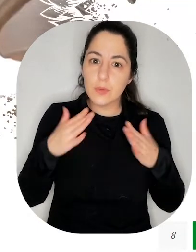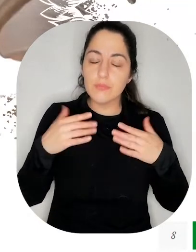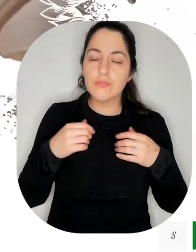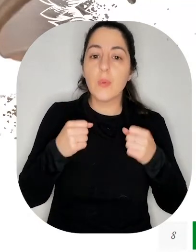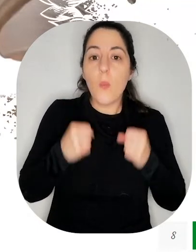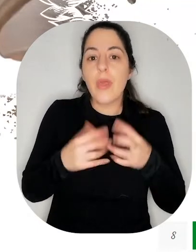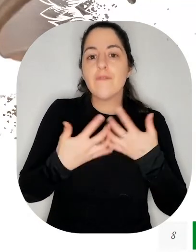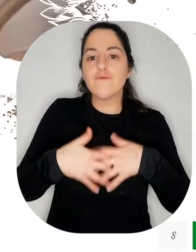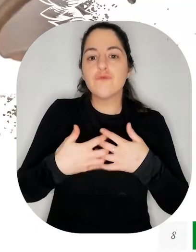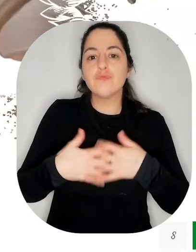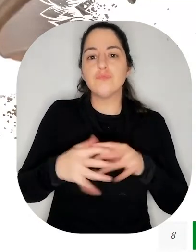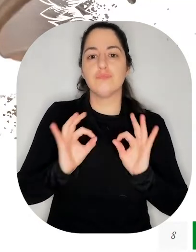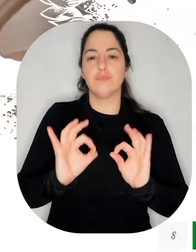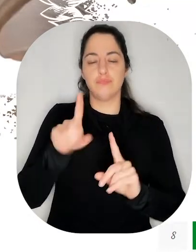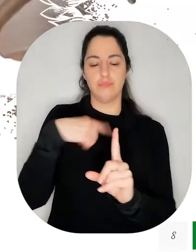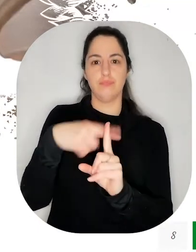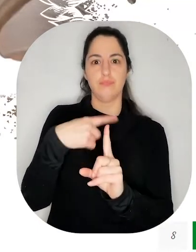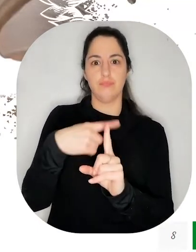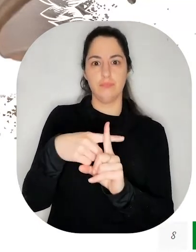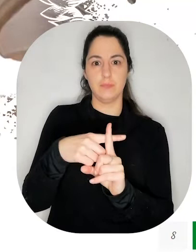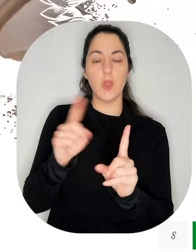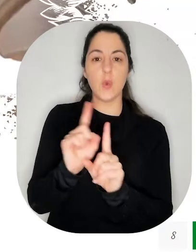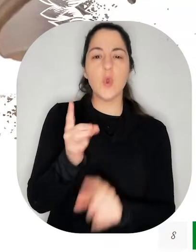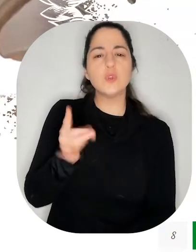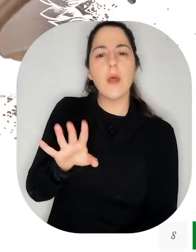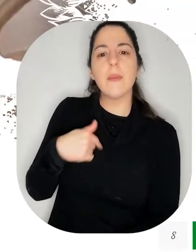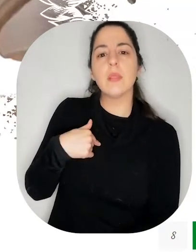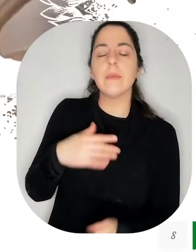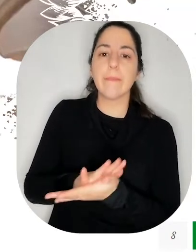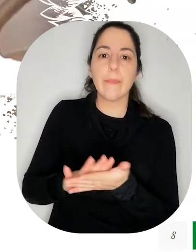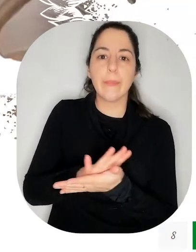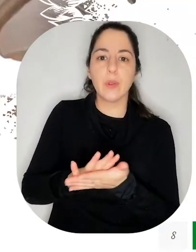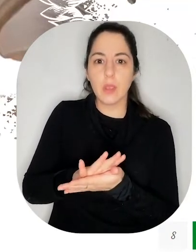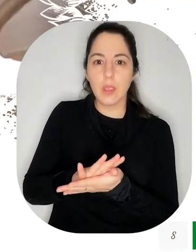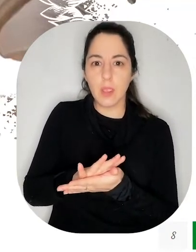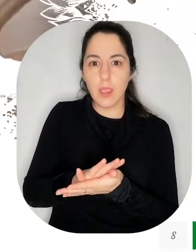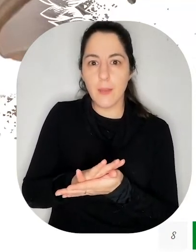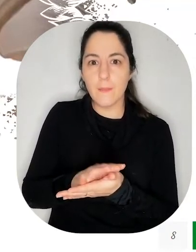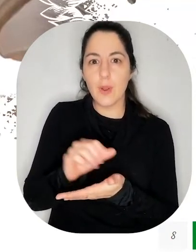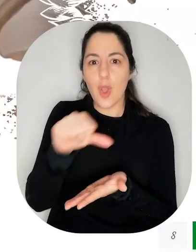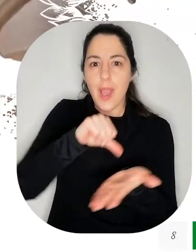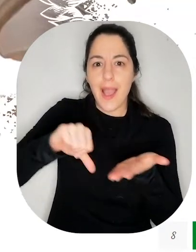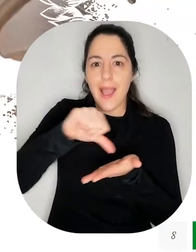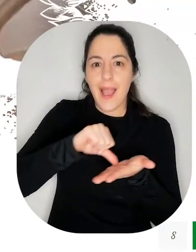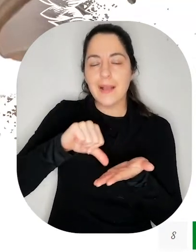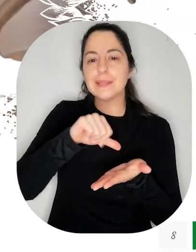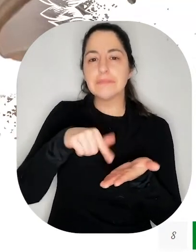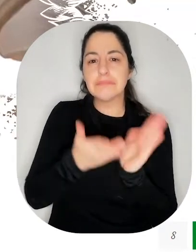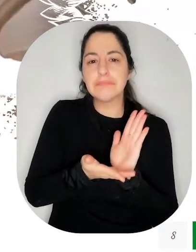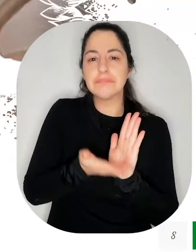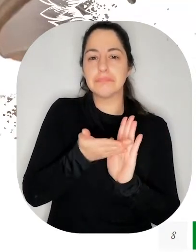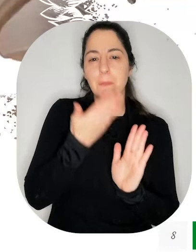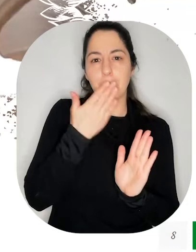estar en buen funcionamiento. Y no es solo un efecto directo, por ejemplo, aportando ácido linoleico,